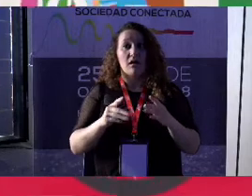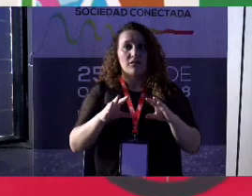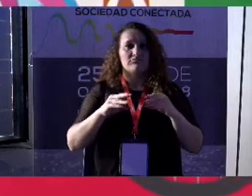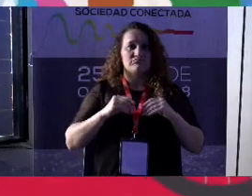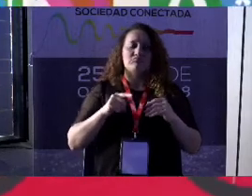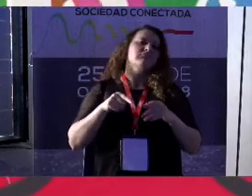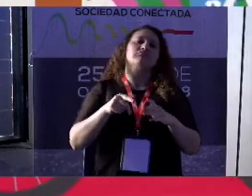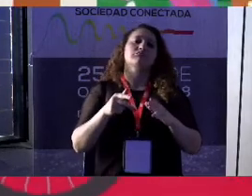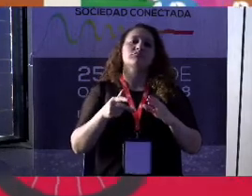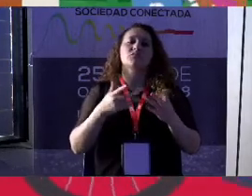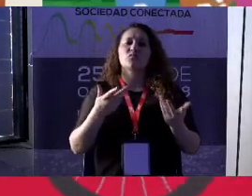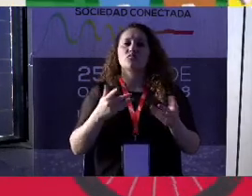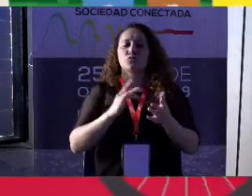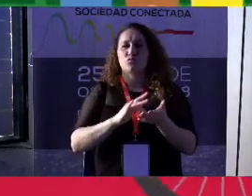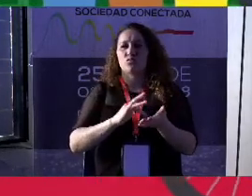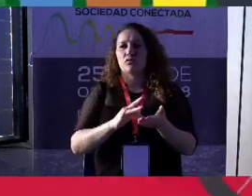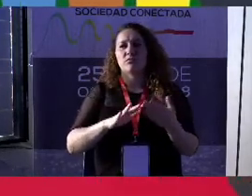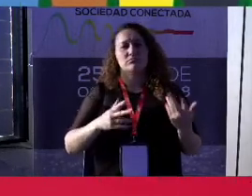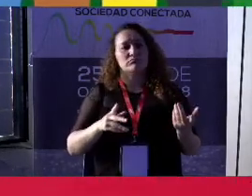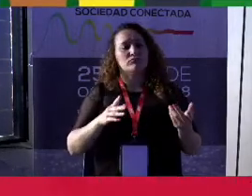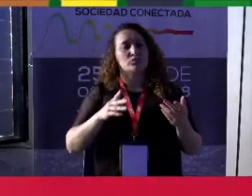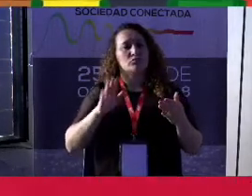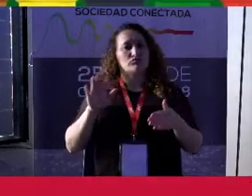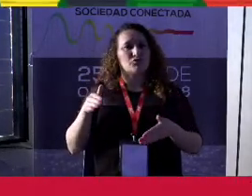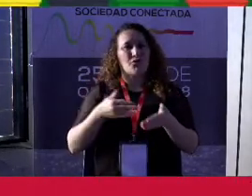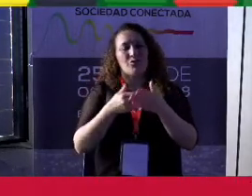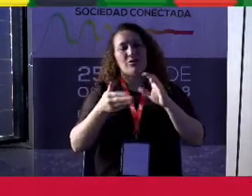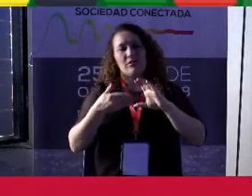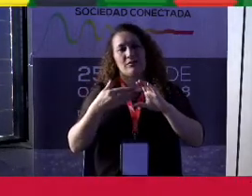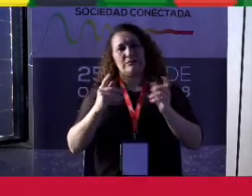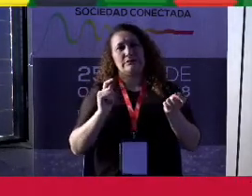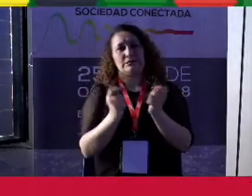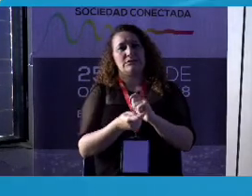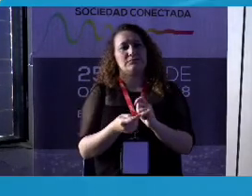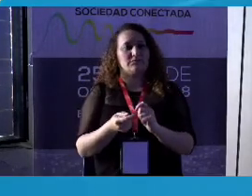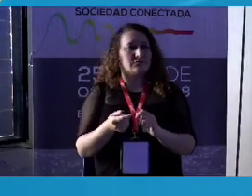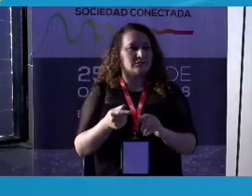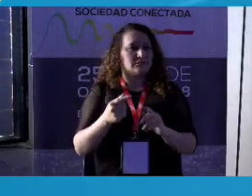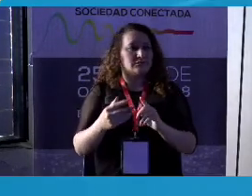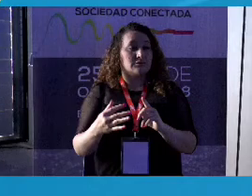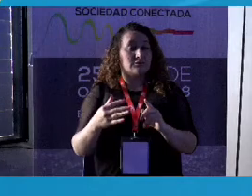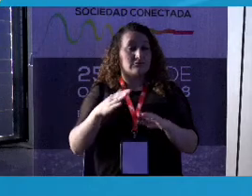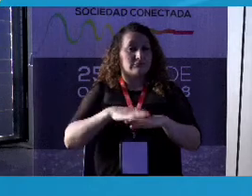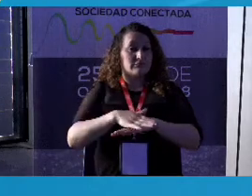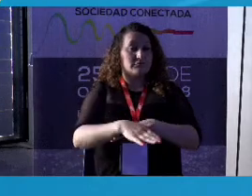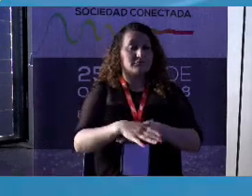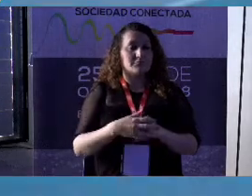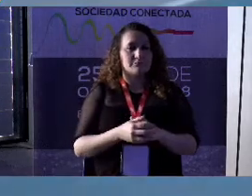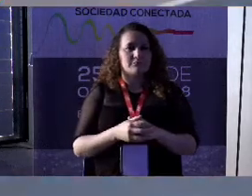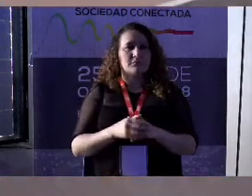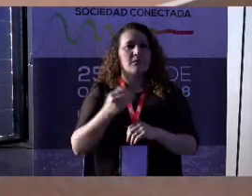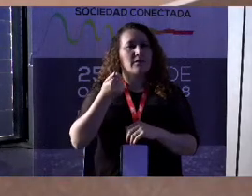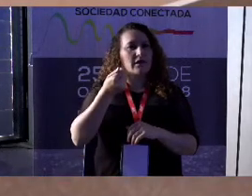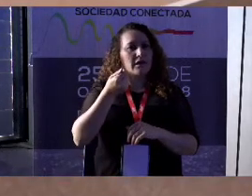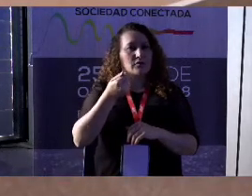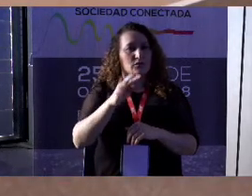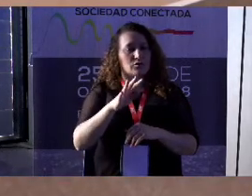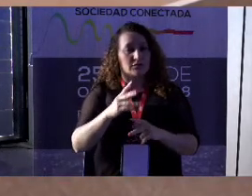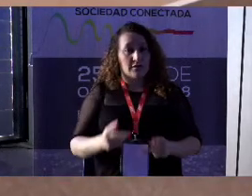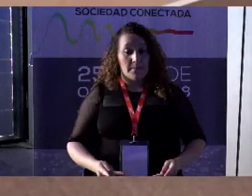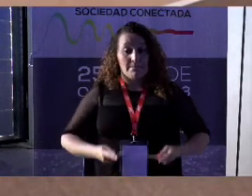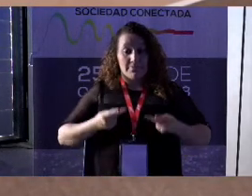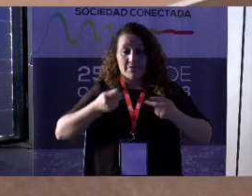para combatir el cambio climático y sus efectos 14 vida submarina